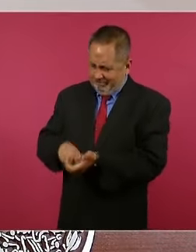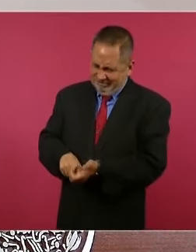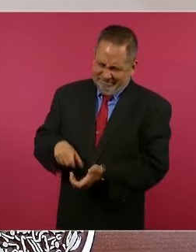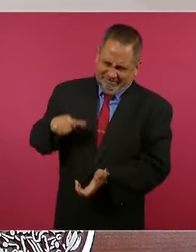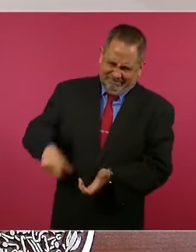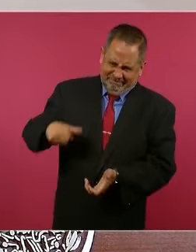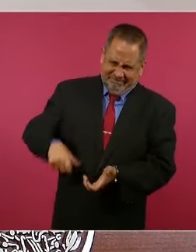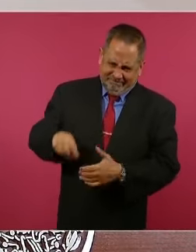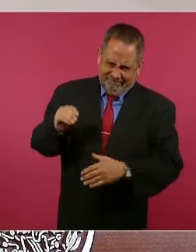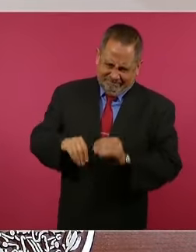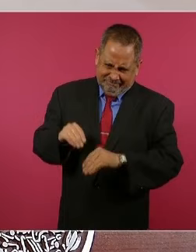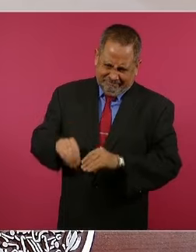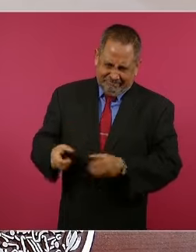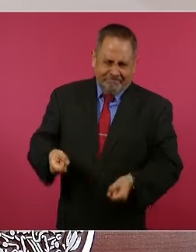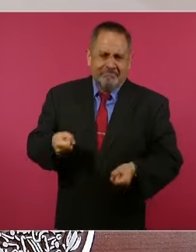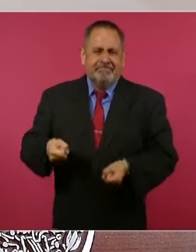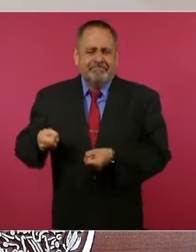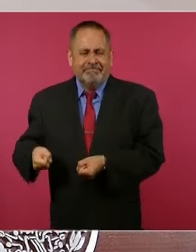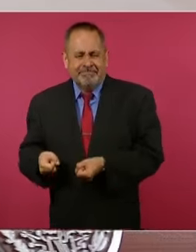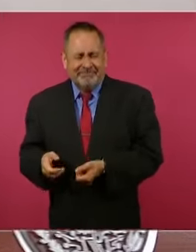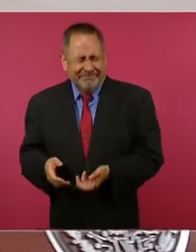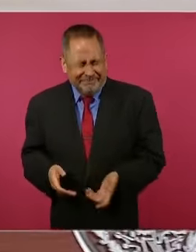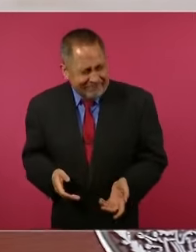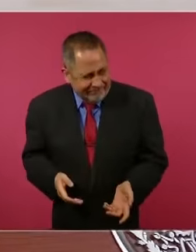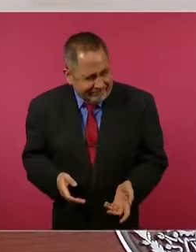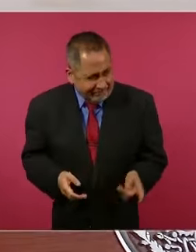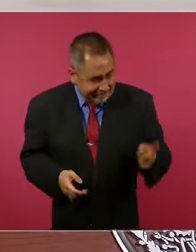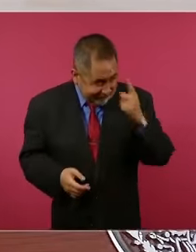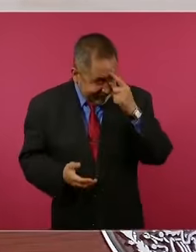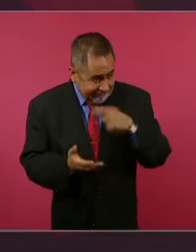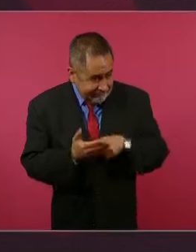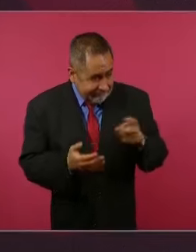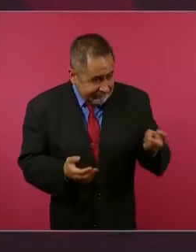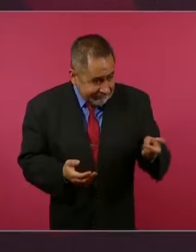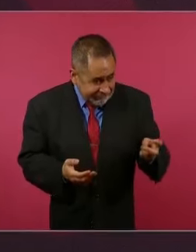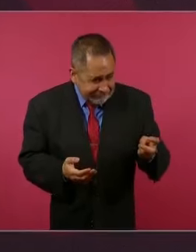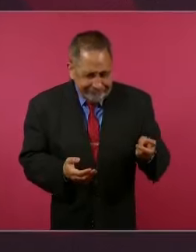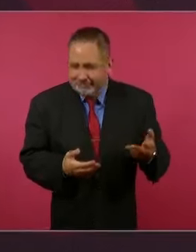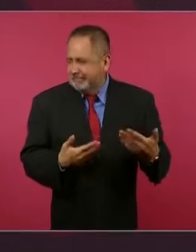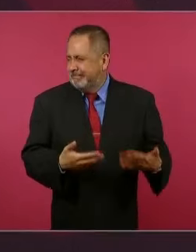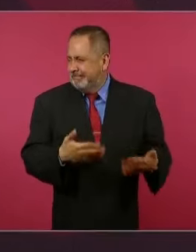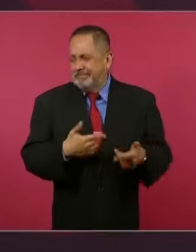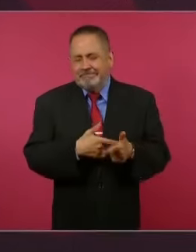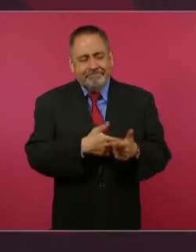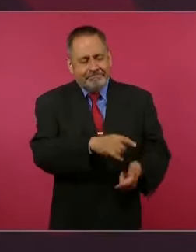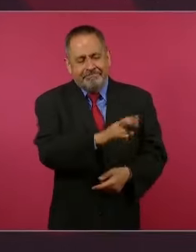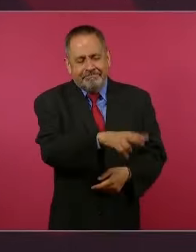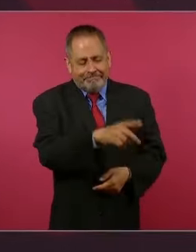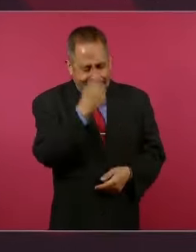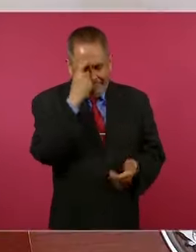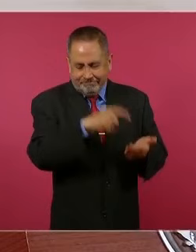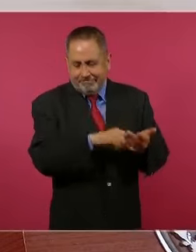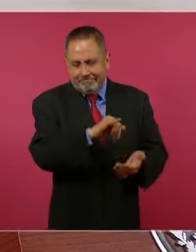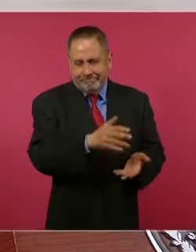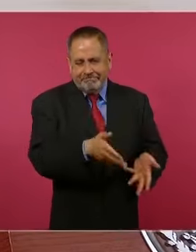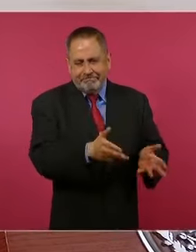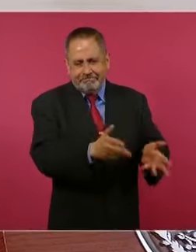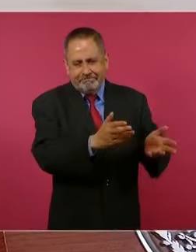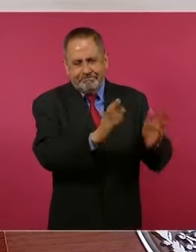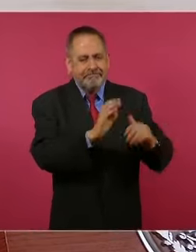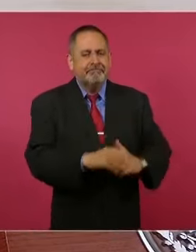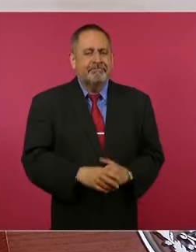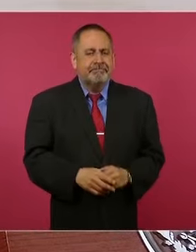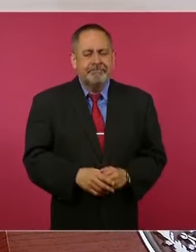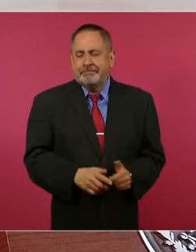dinero este pues que diga que quiera creer eso